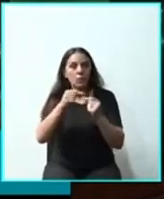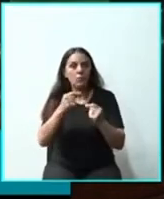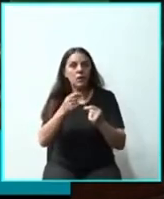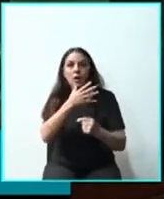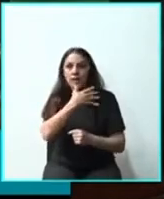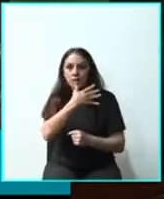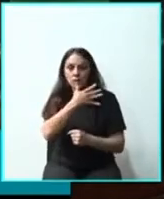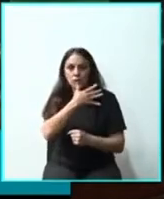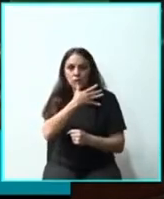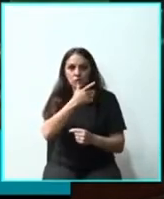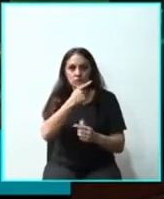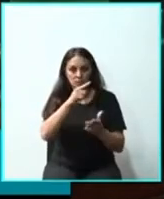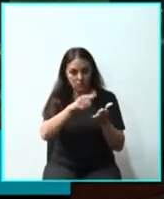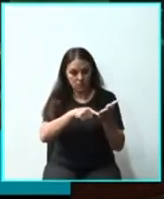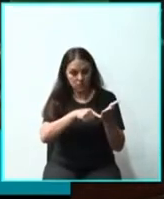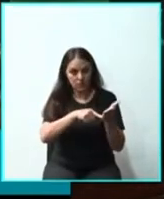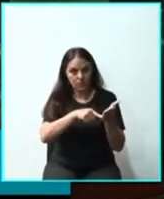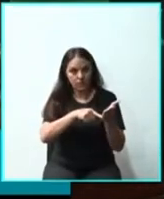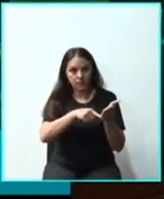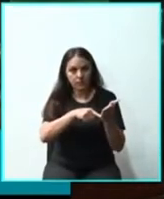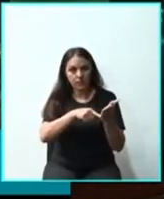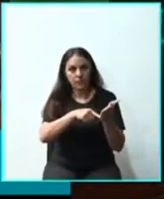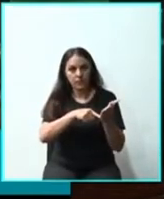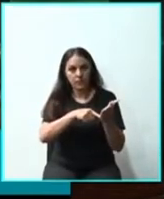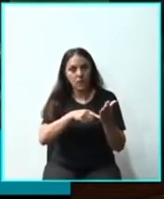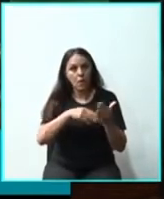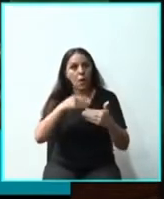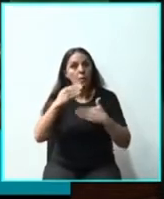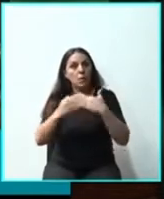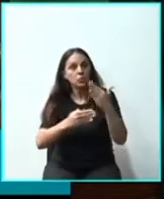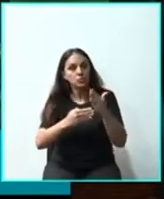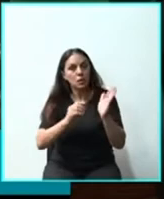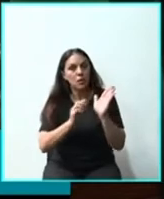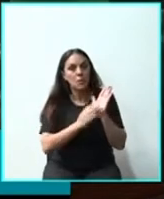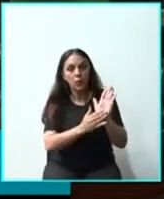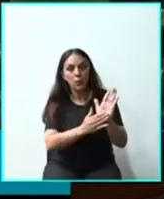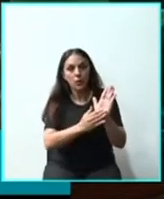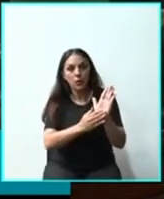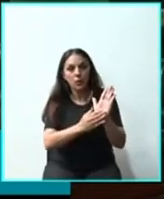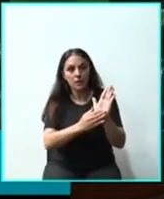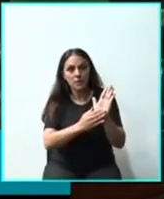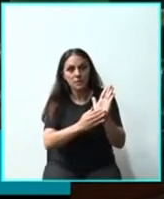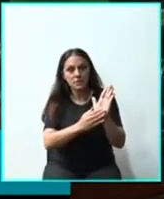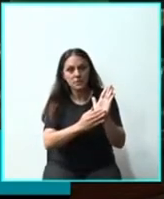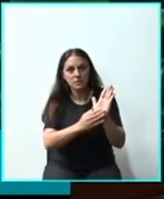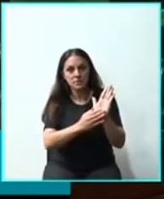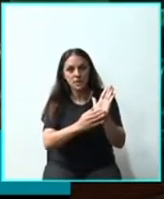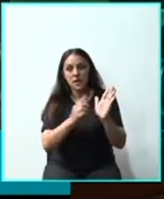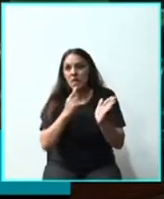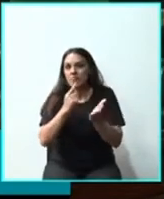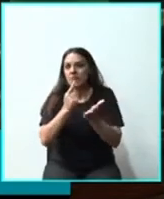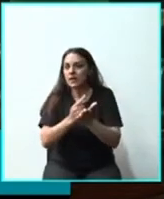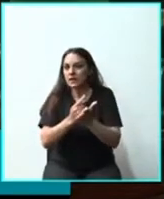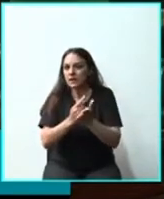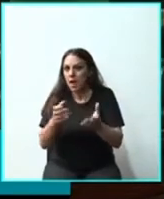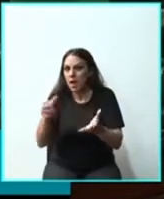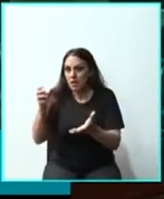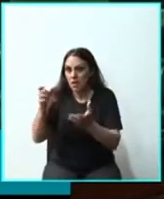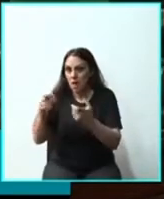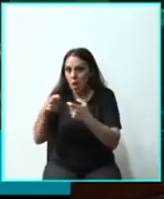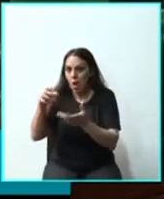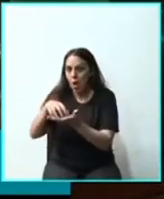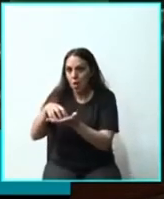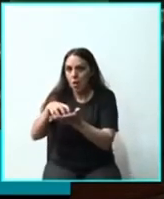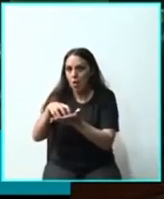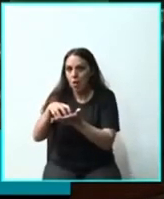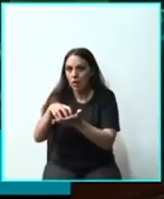14. Dice así el fallo. La producción de prueba como la pericial que pueda decretar el órgano jurisdiccional no puede